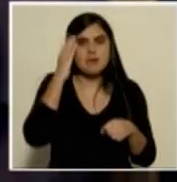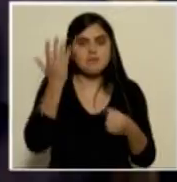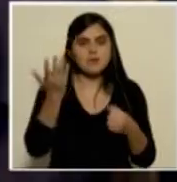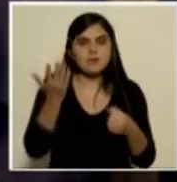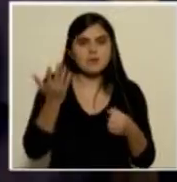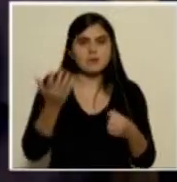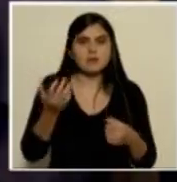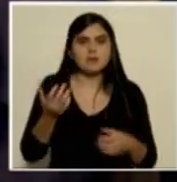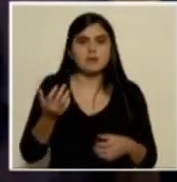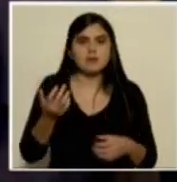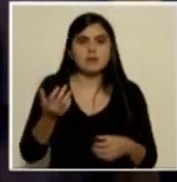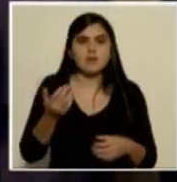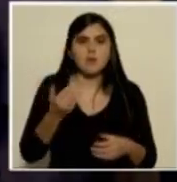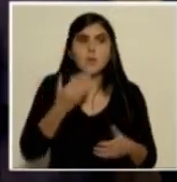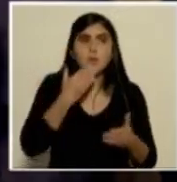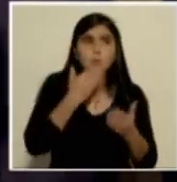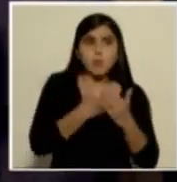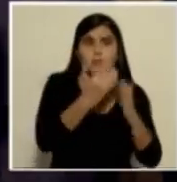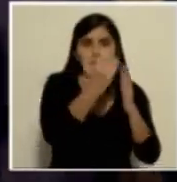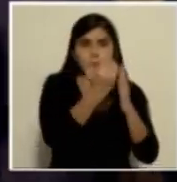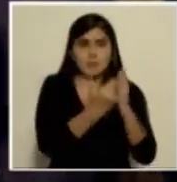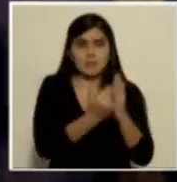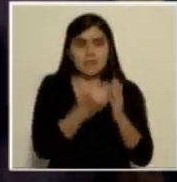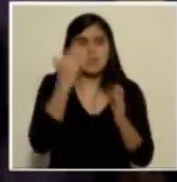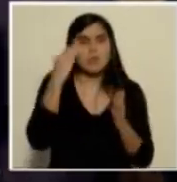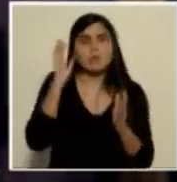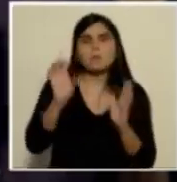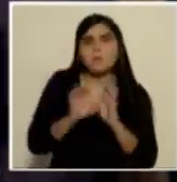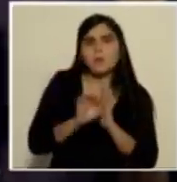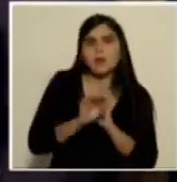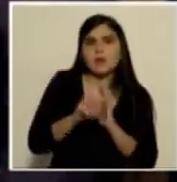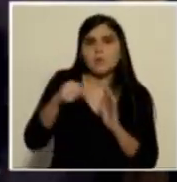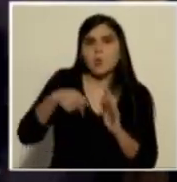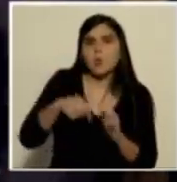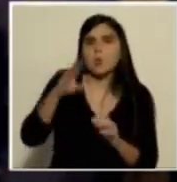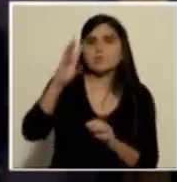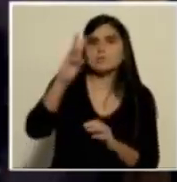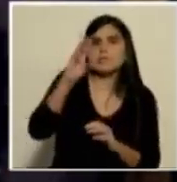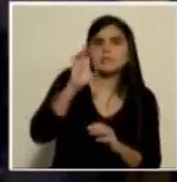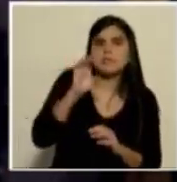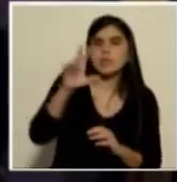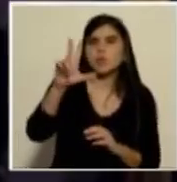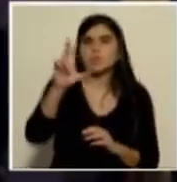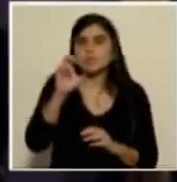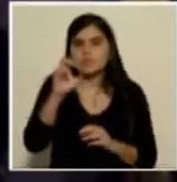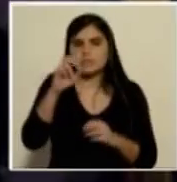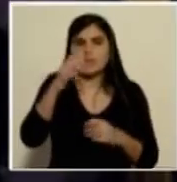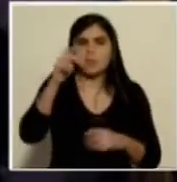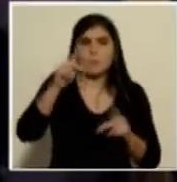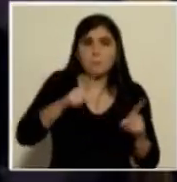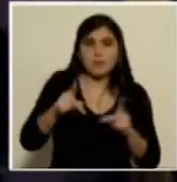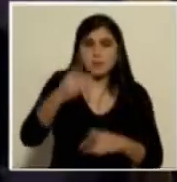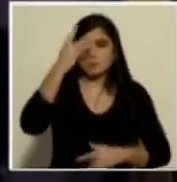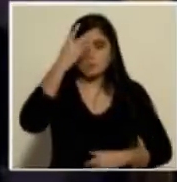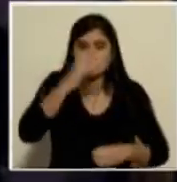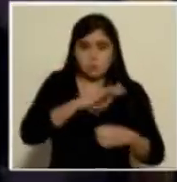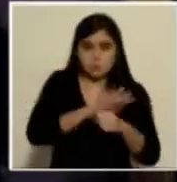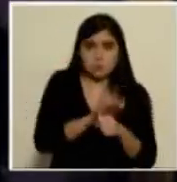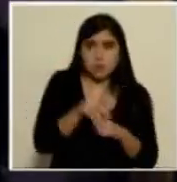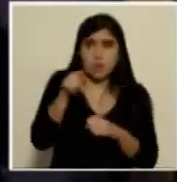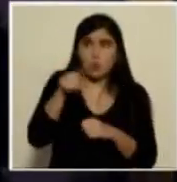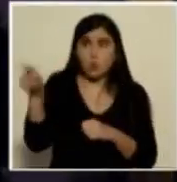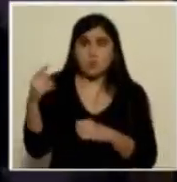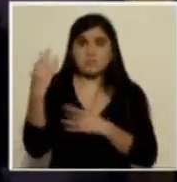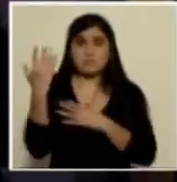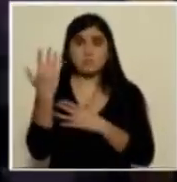fueron buenas las medidas? No sé, estamos en este momento entre 600, 300 casos. ¿Ustedes esperarían que cuando ya se vean los resultados que